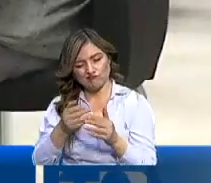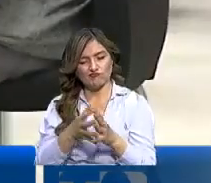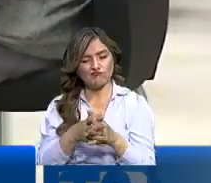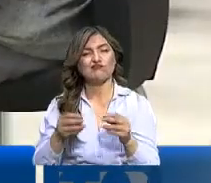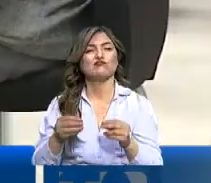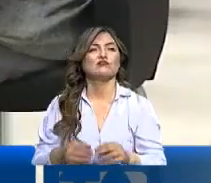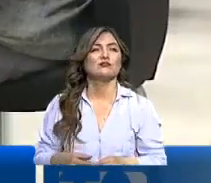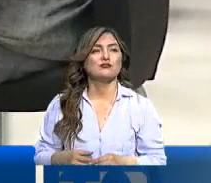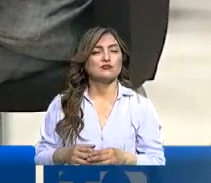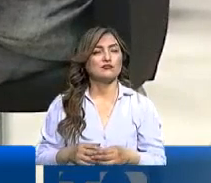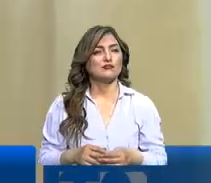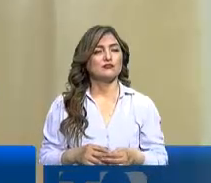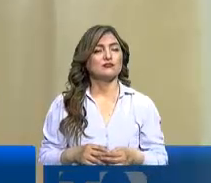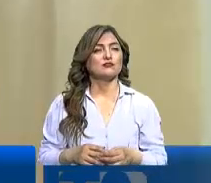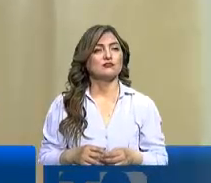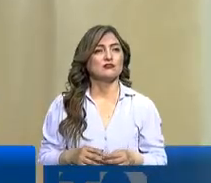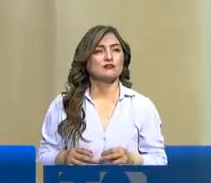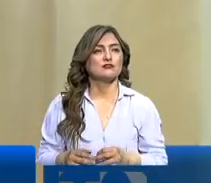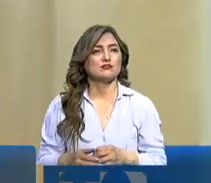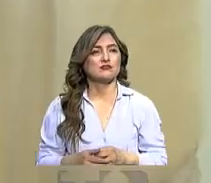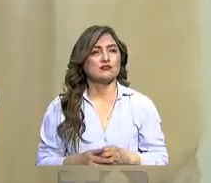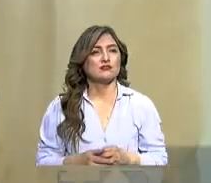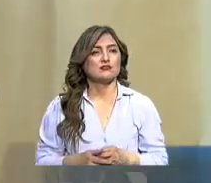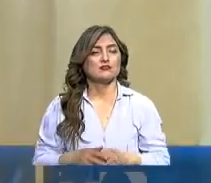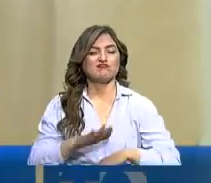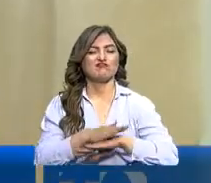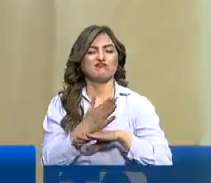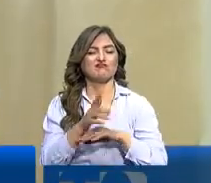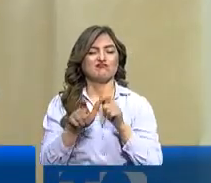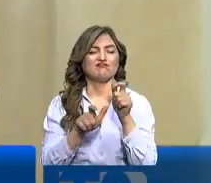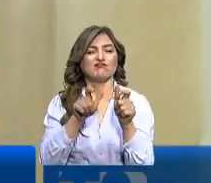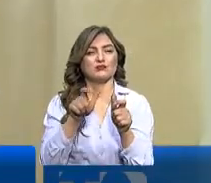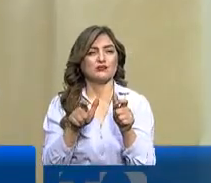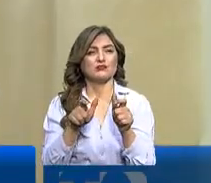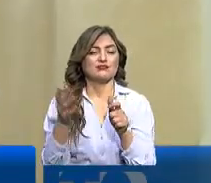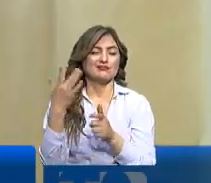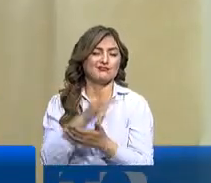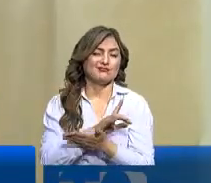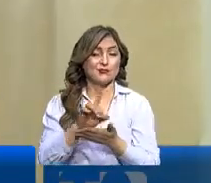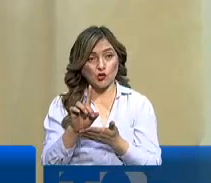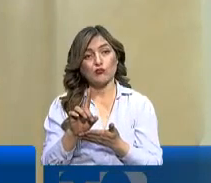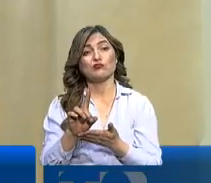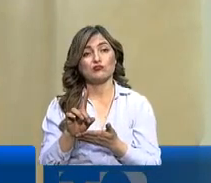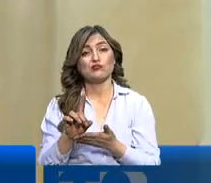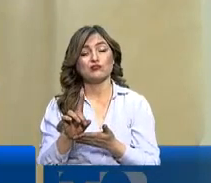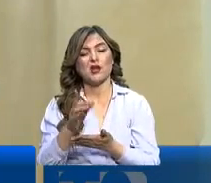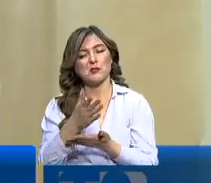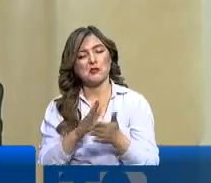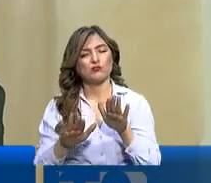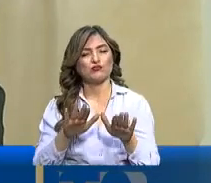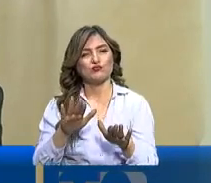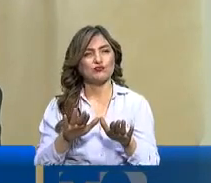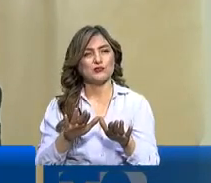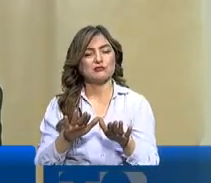días. ¿Pero qué ocasionó esto? Es que los usuarios de las semanas anteriores, de la semana y media anterior, se